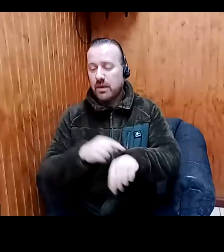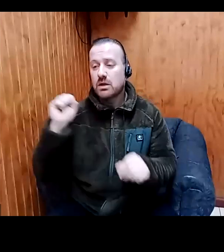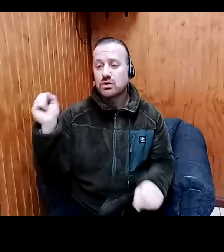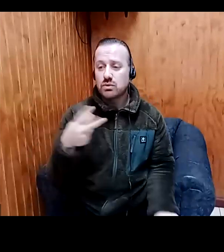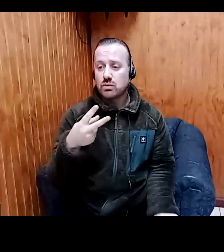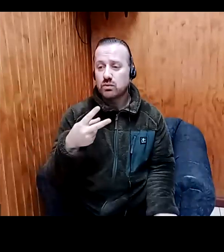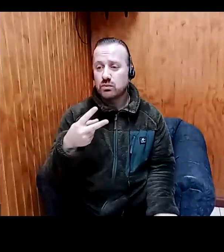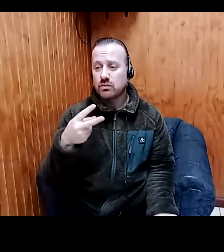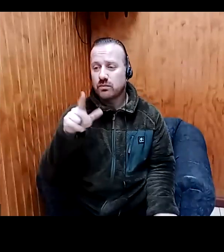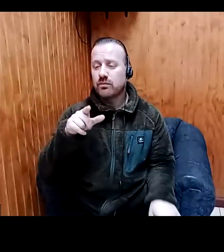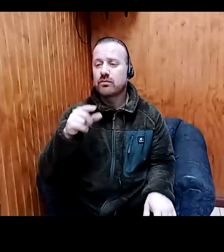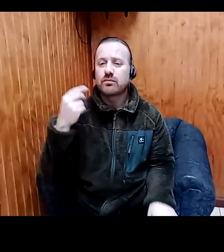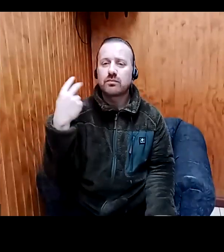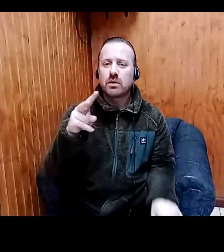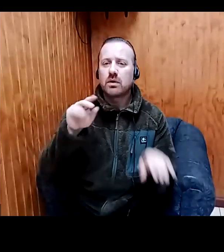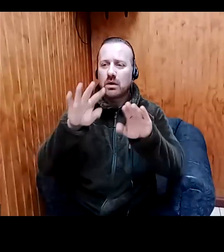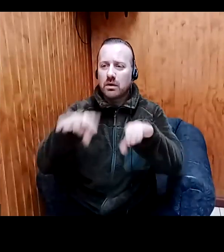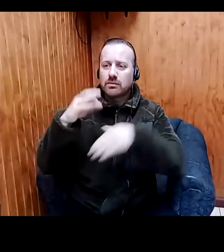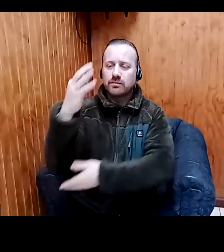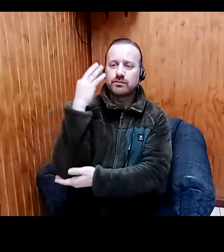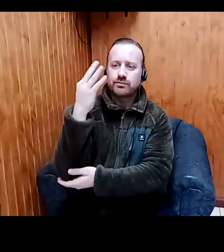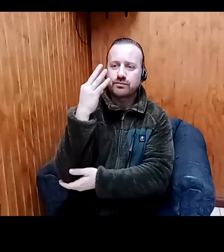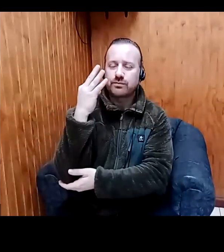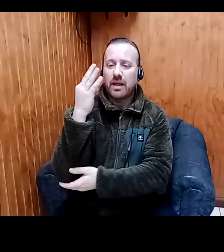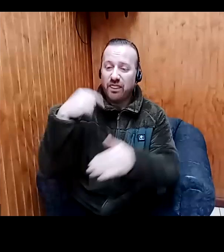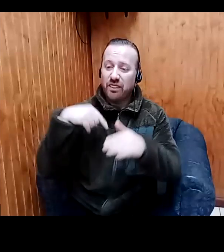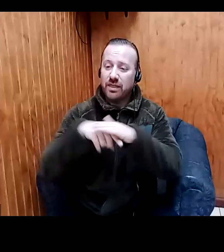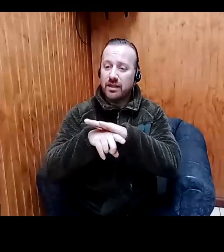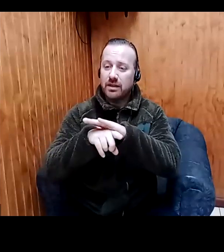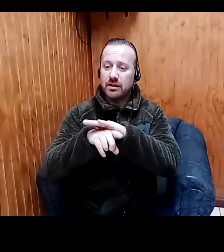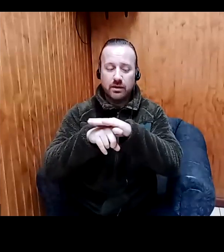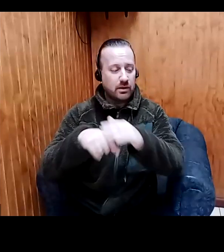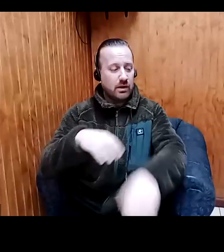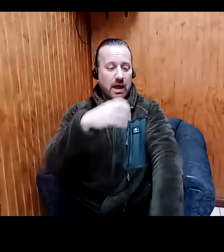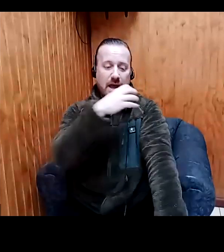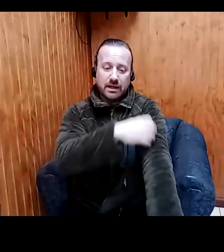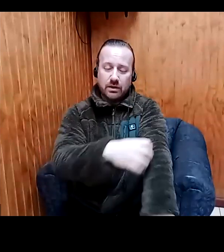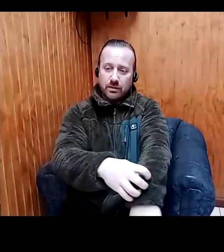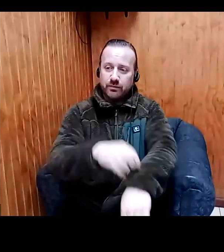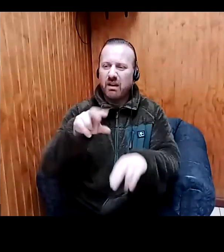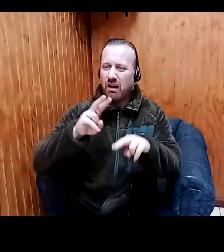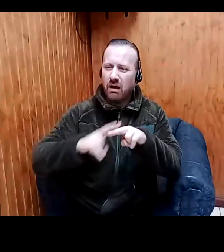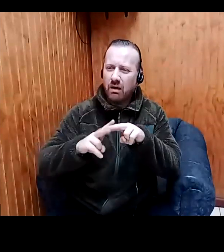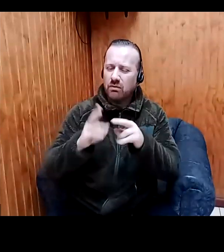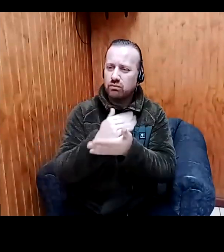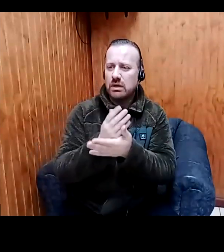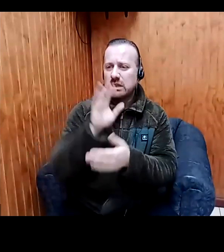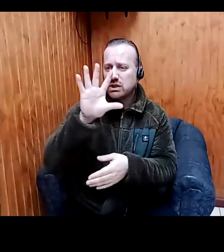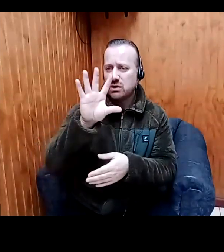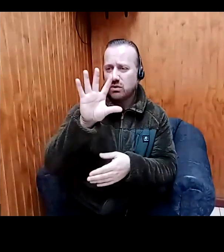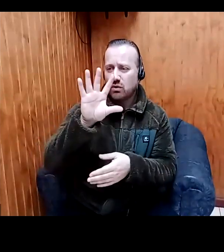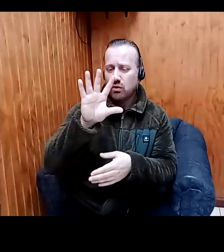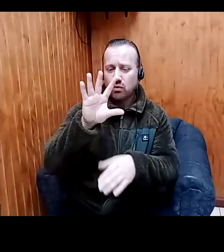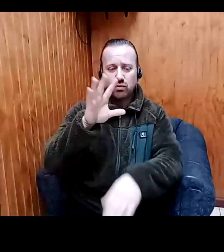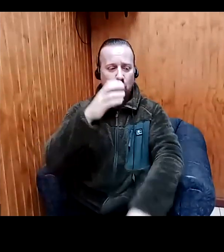Congreso son los congresos interregionales. Aquí lo que hicimos fue fragmentar el país o organizar el país en cinco zonas: la zona